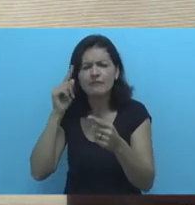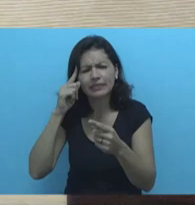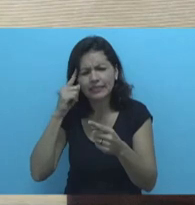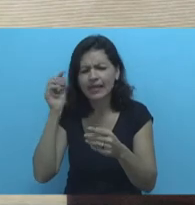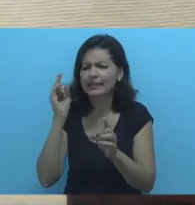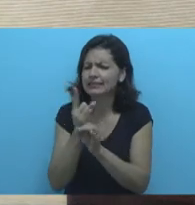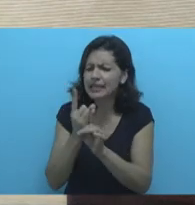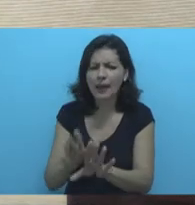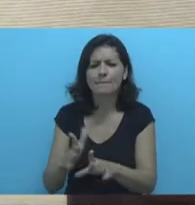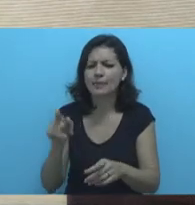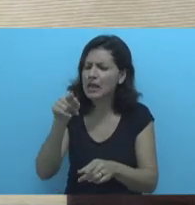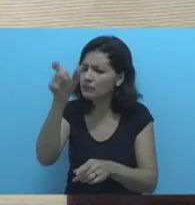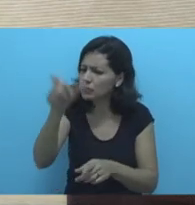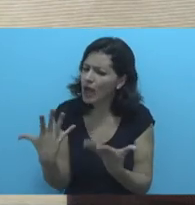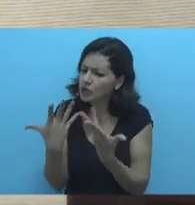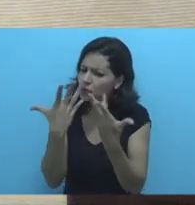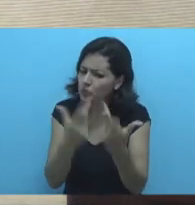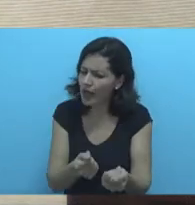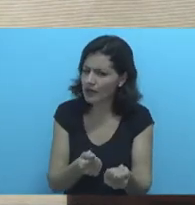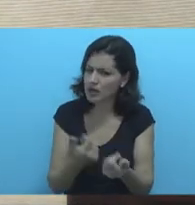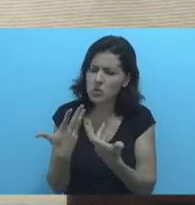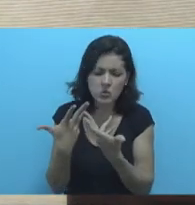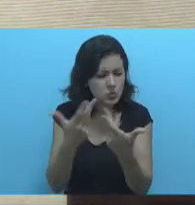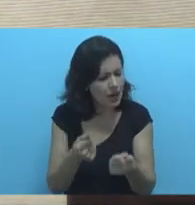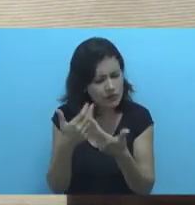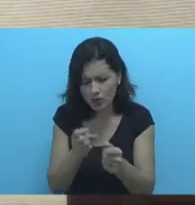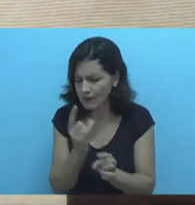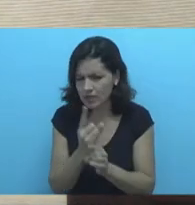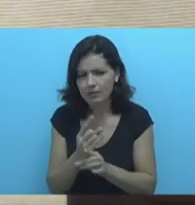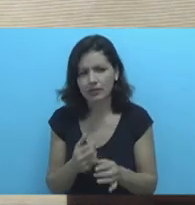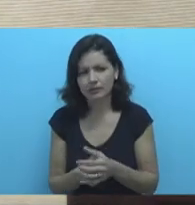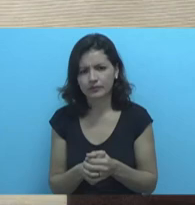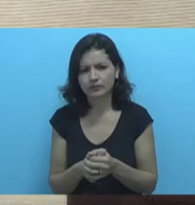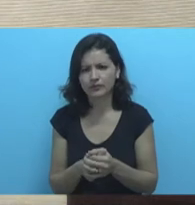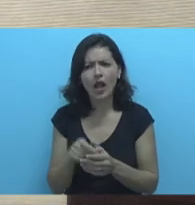Muy solidario, duro para negociar. También me ha tocado